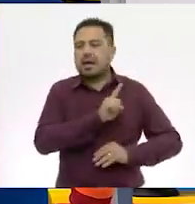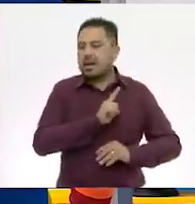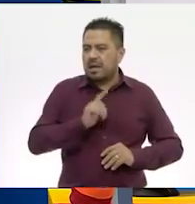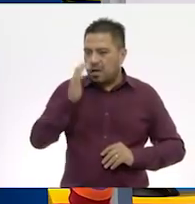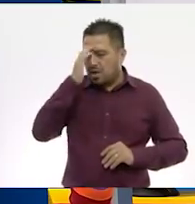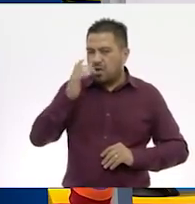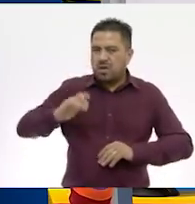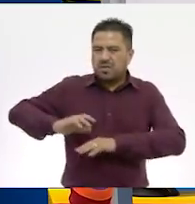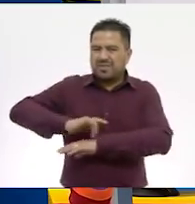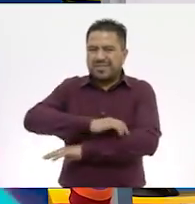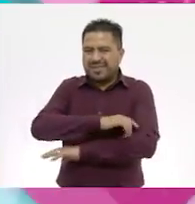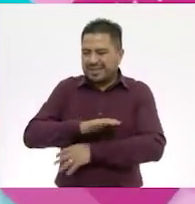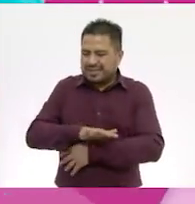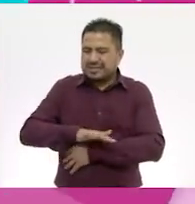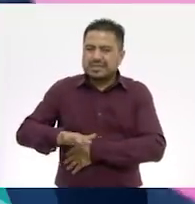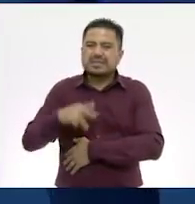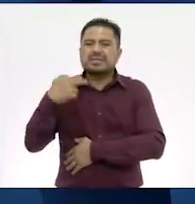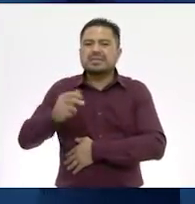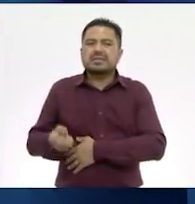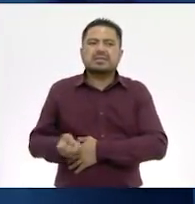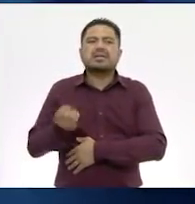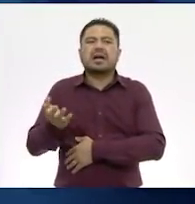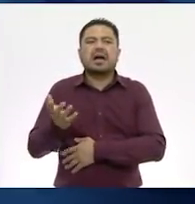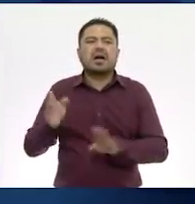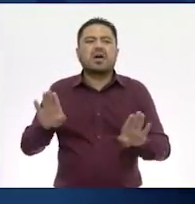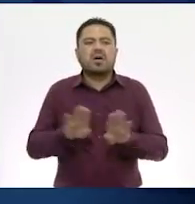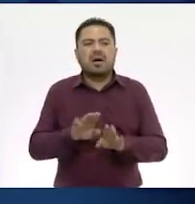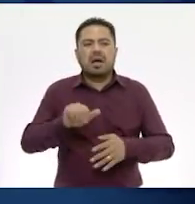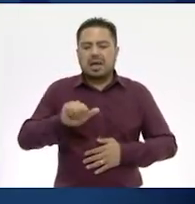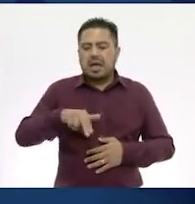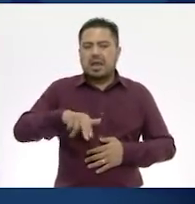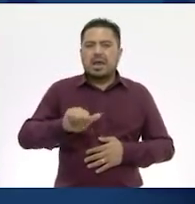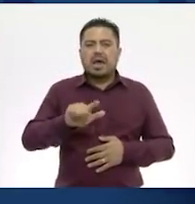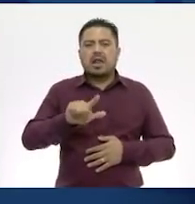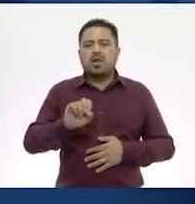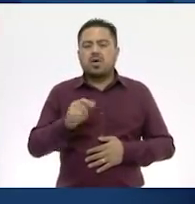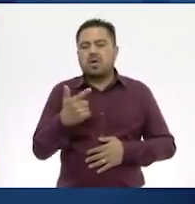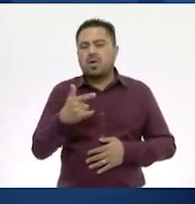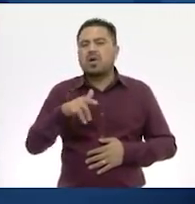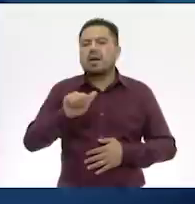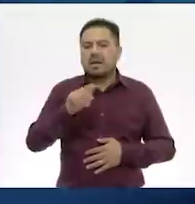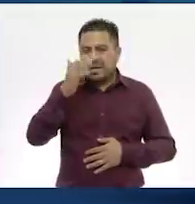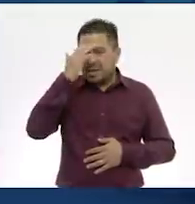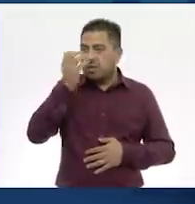las hormigas es lo que llamamos una analogía.